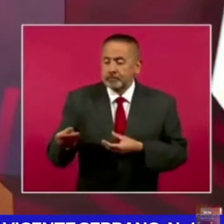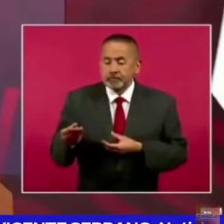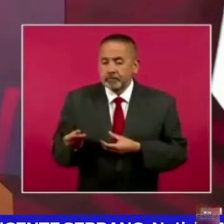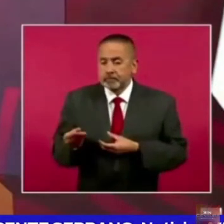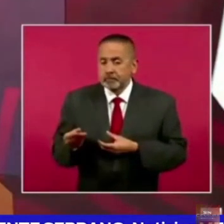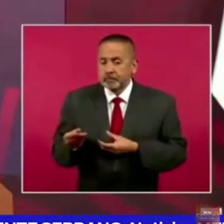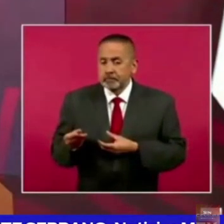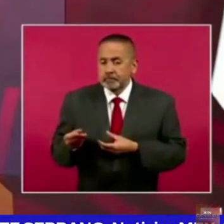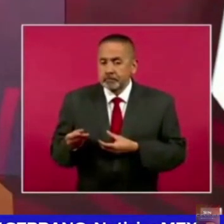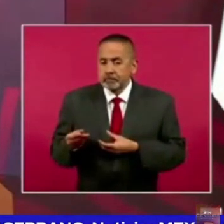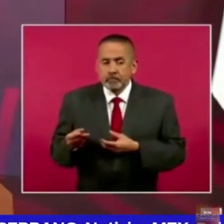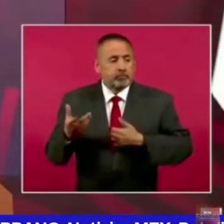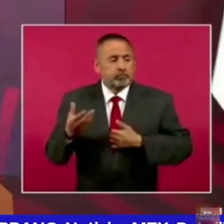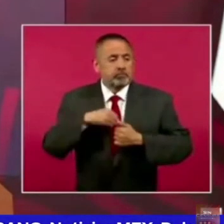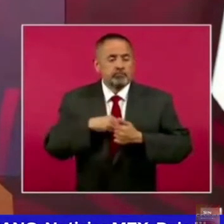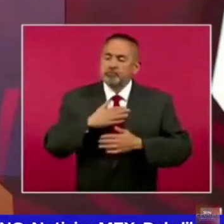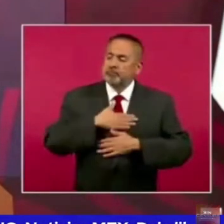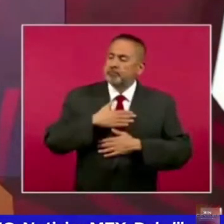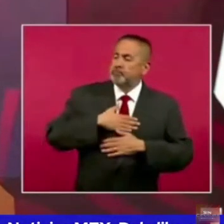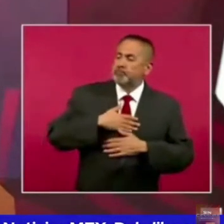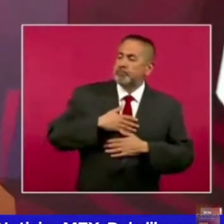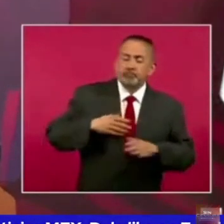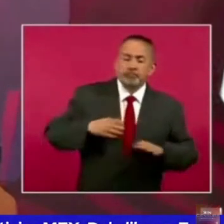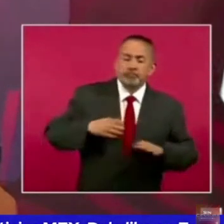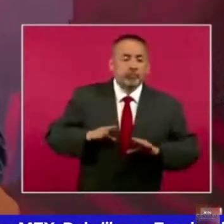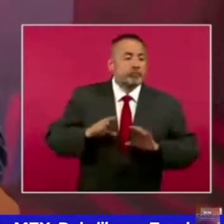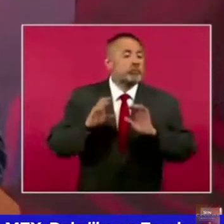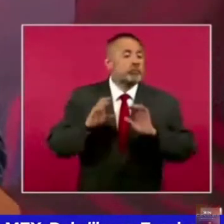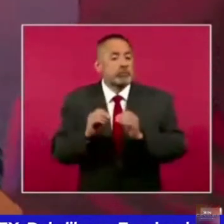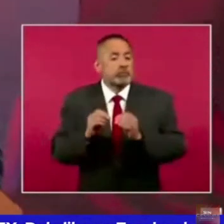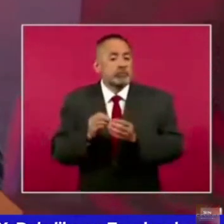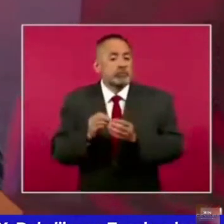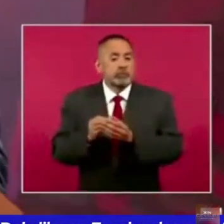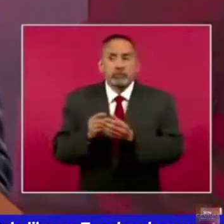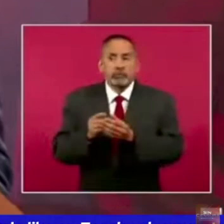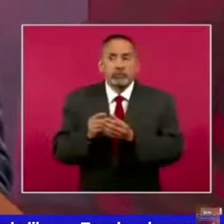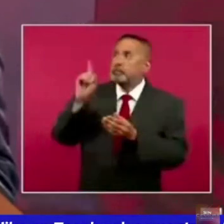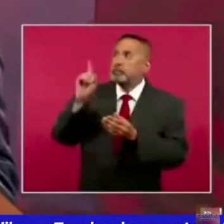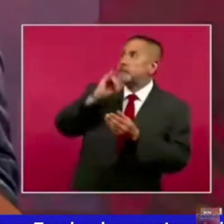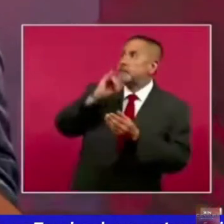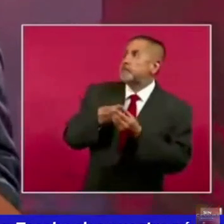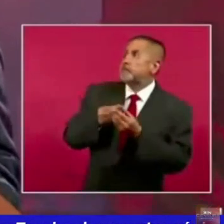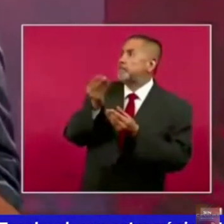y eran en su beneficio, o repartía.